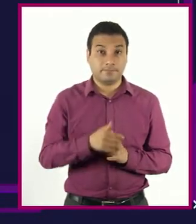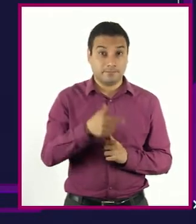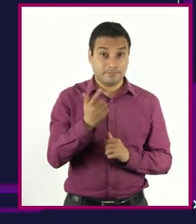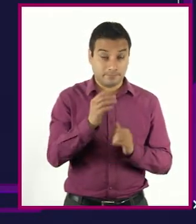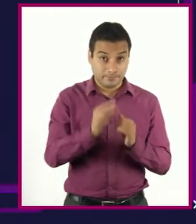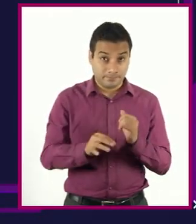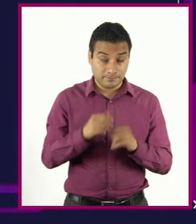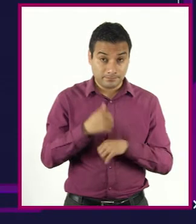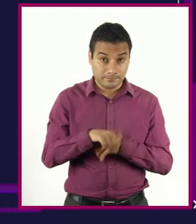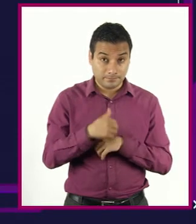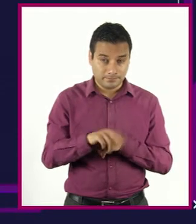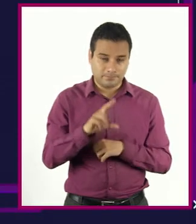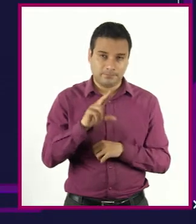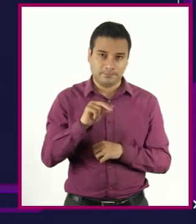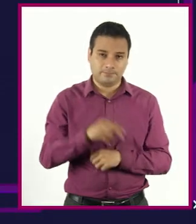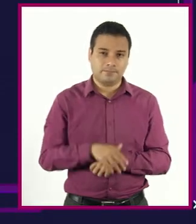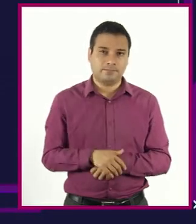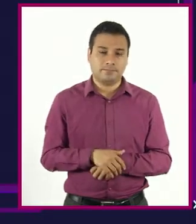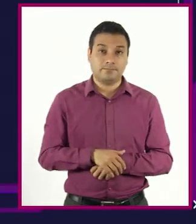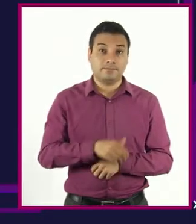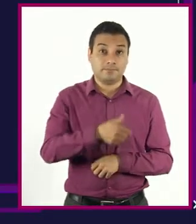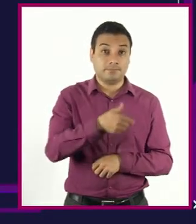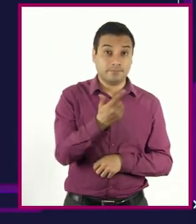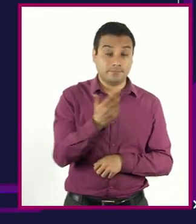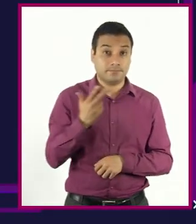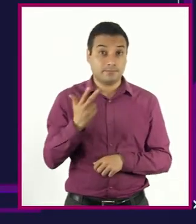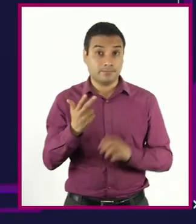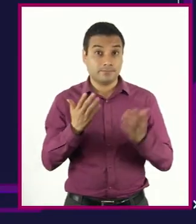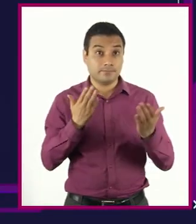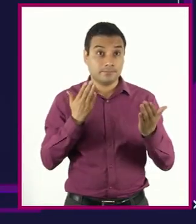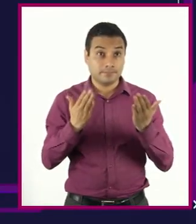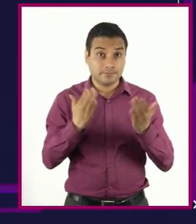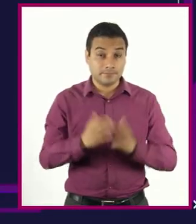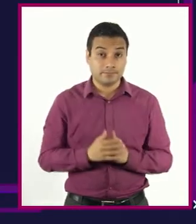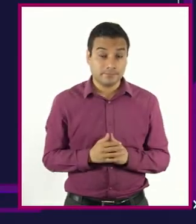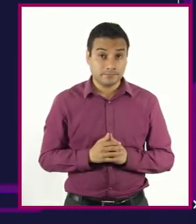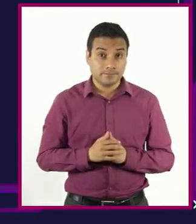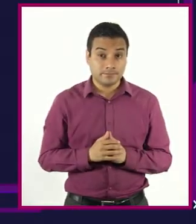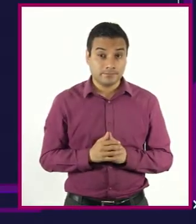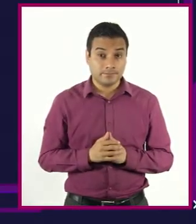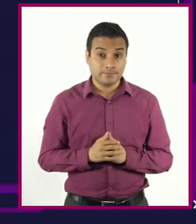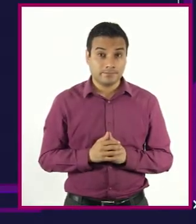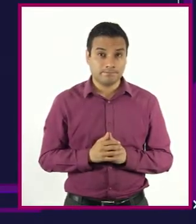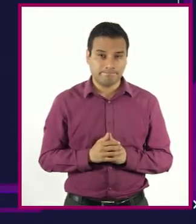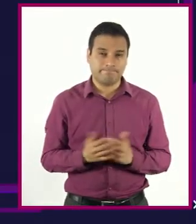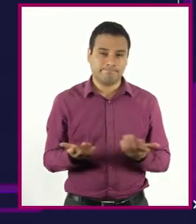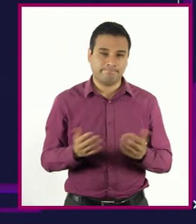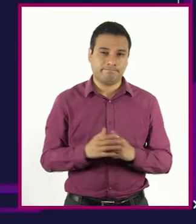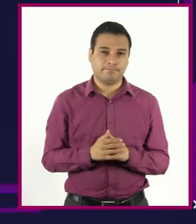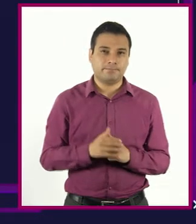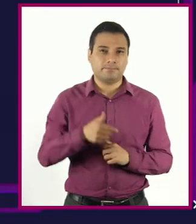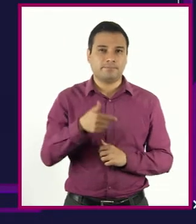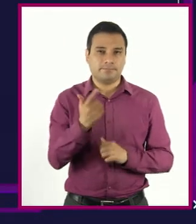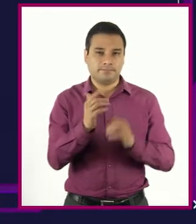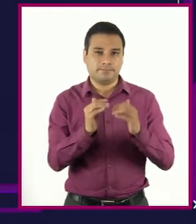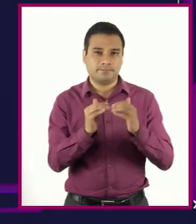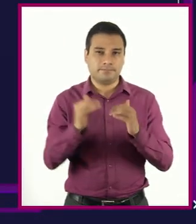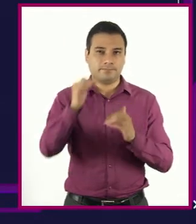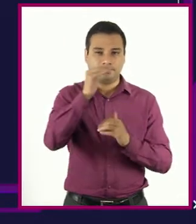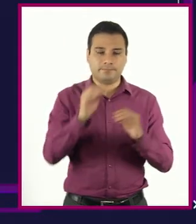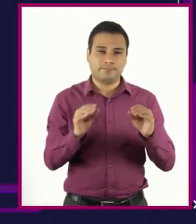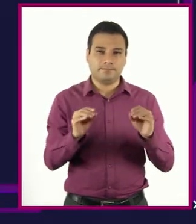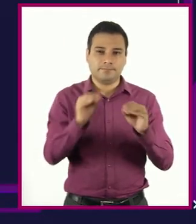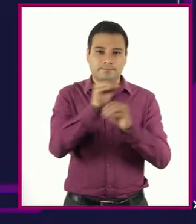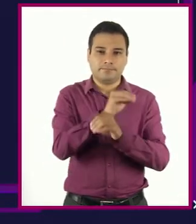último. Al comparar 12 con 8, teniendo en cuenta que es mayor, se intercambian y